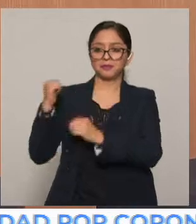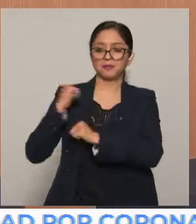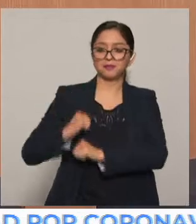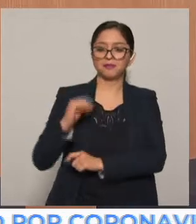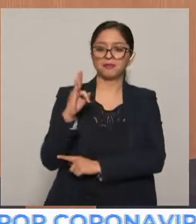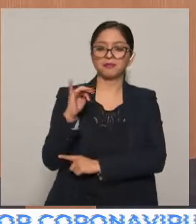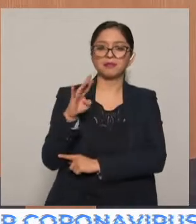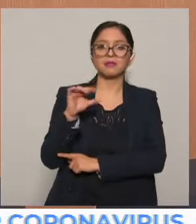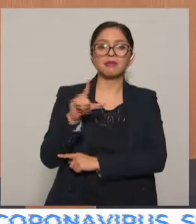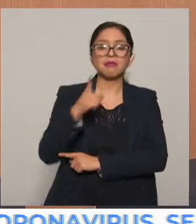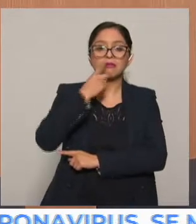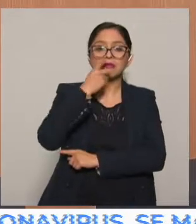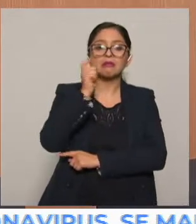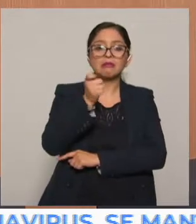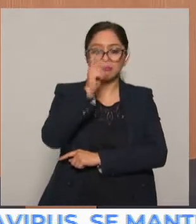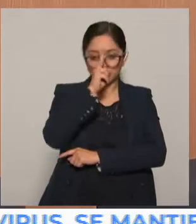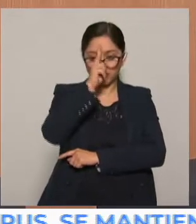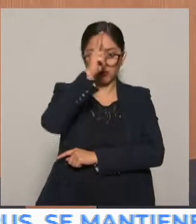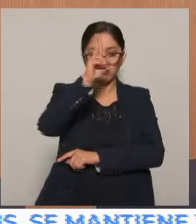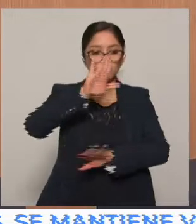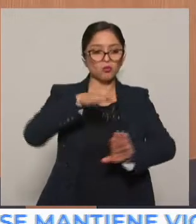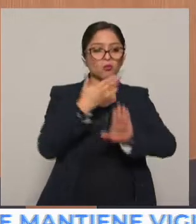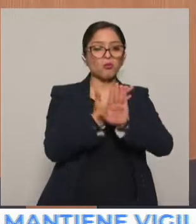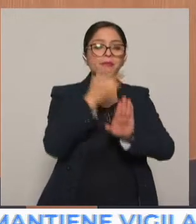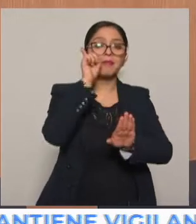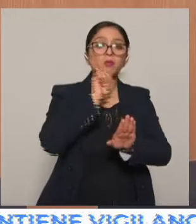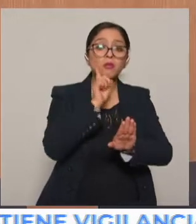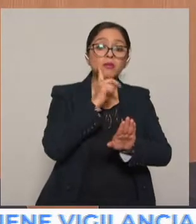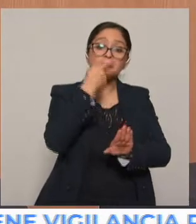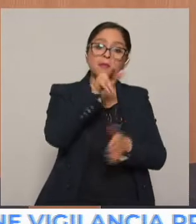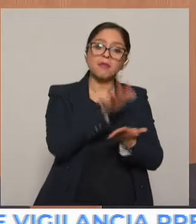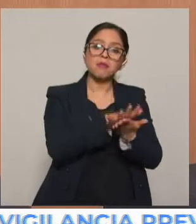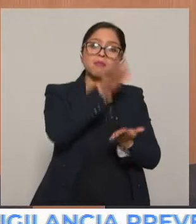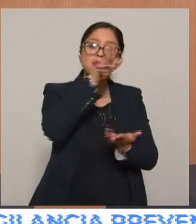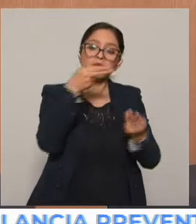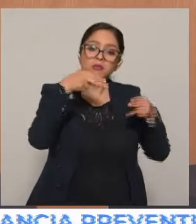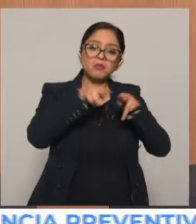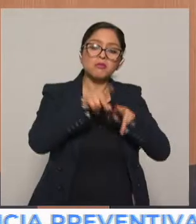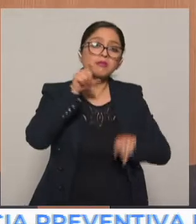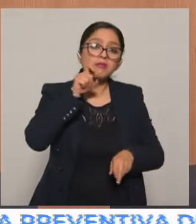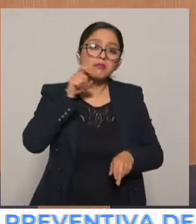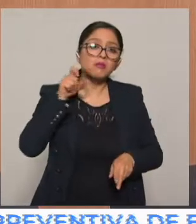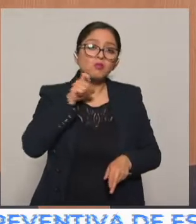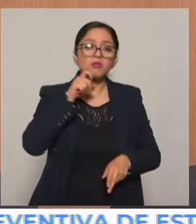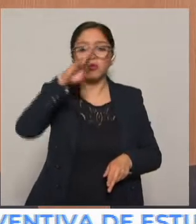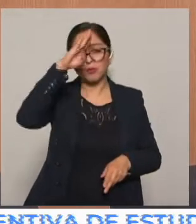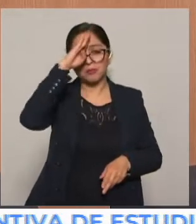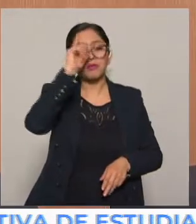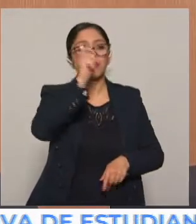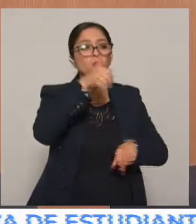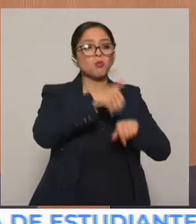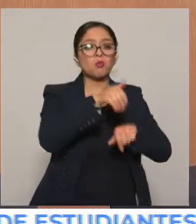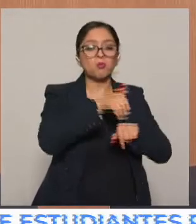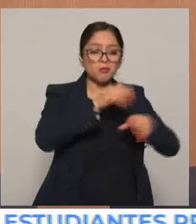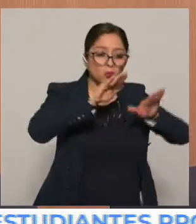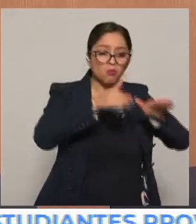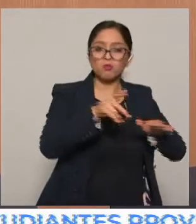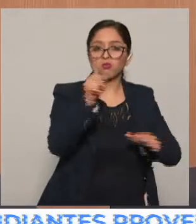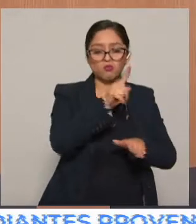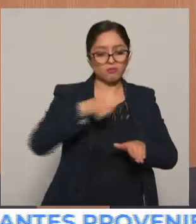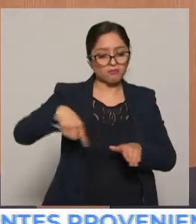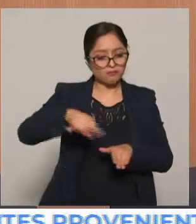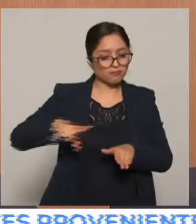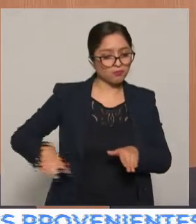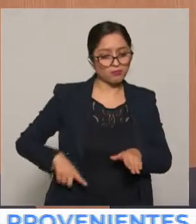El tema de la violencia hacia las mujeres, el tema de la violencia sexual, no es solamente un tema de cifras, es un tema también que tiene que atenderse y en eso se enfocará el